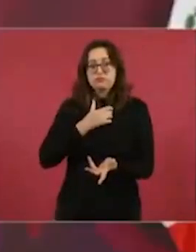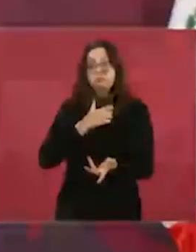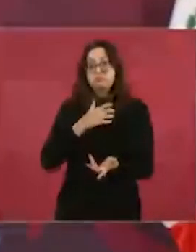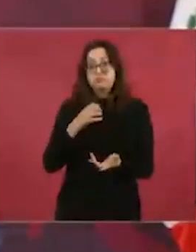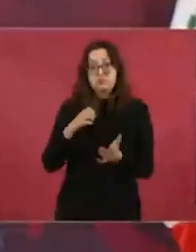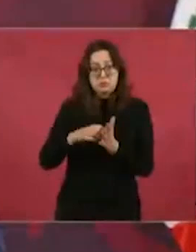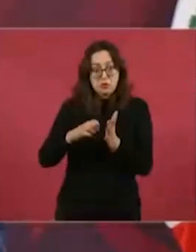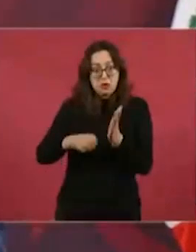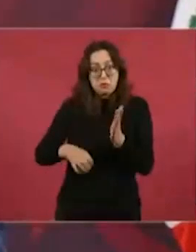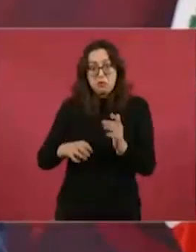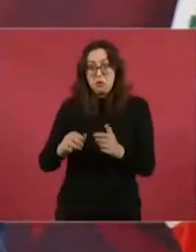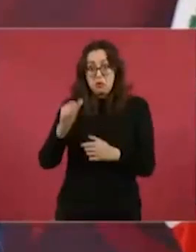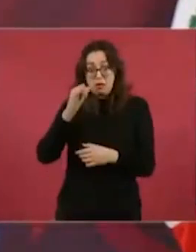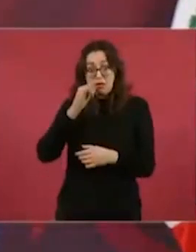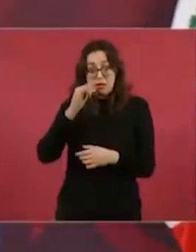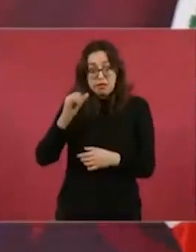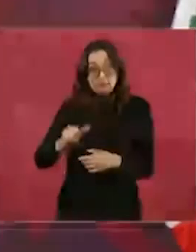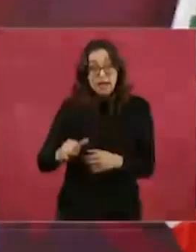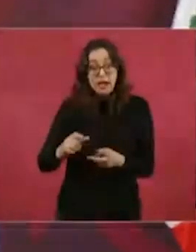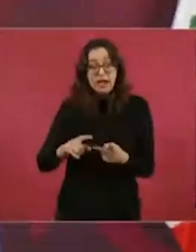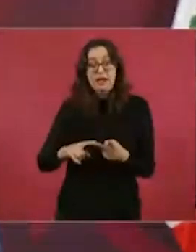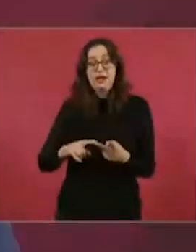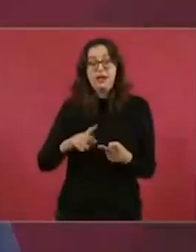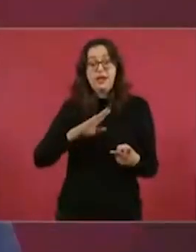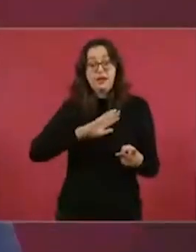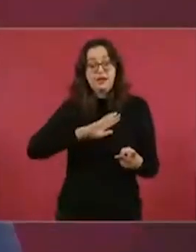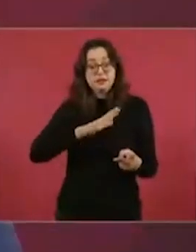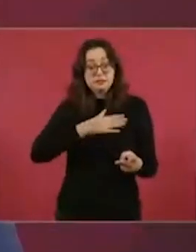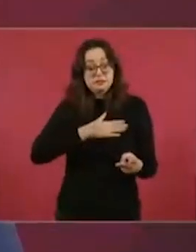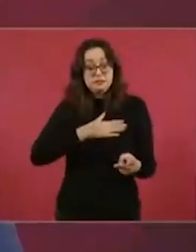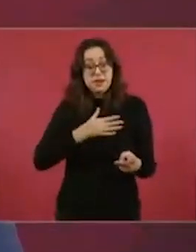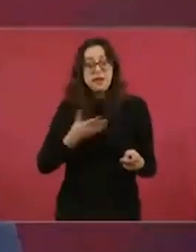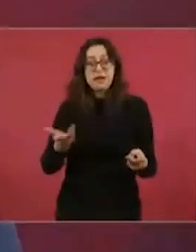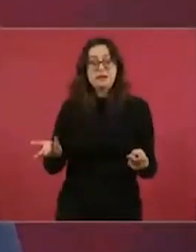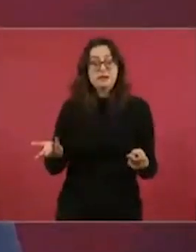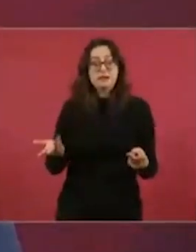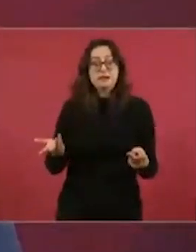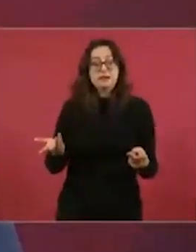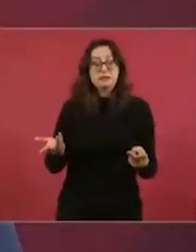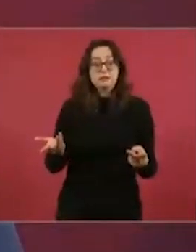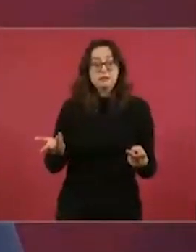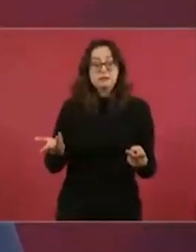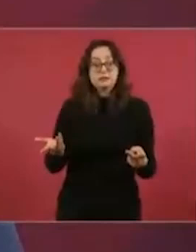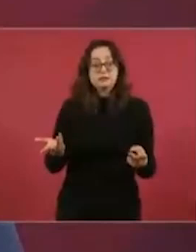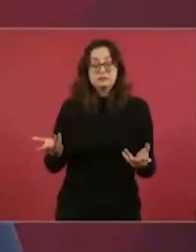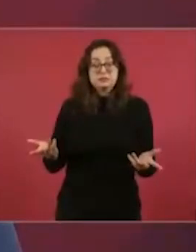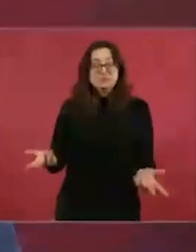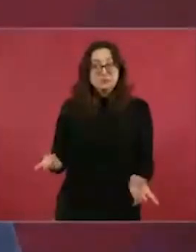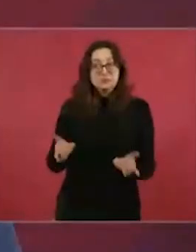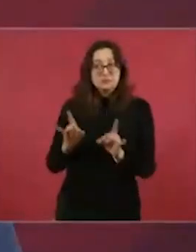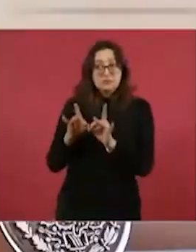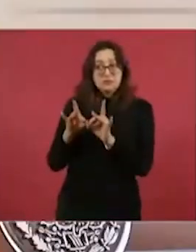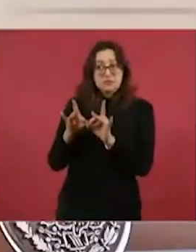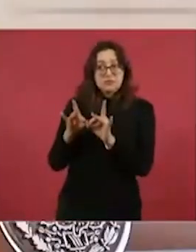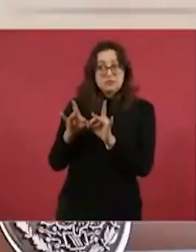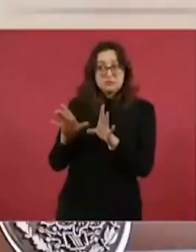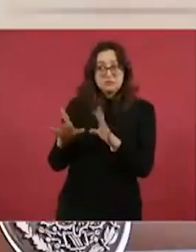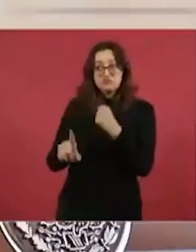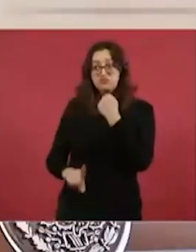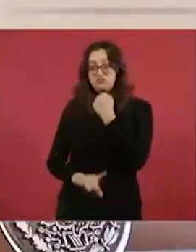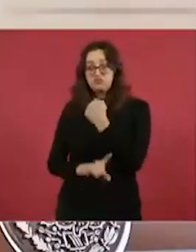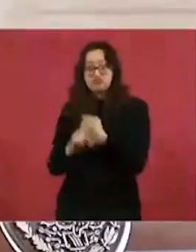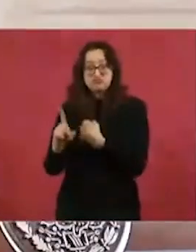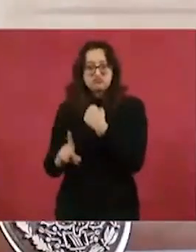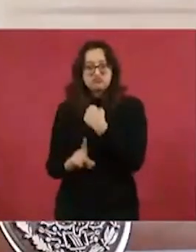hasta 2018 el salario mínimo había perdido su poder adquisitivo, reiterando pues el gran daño que han hecho los